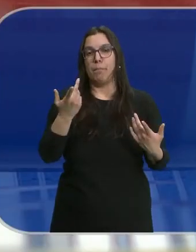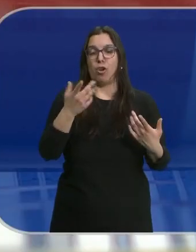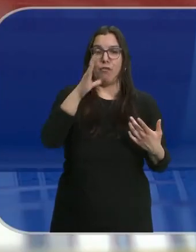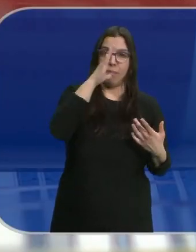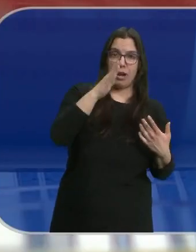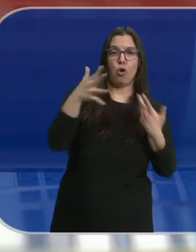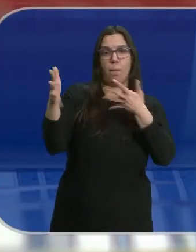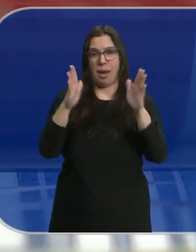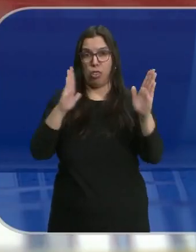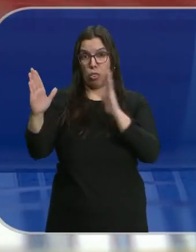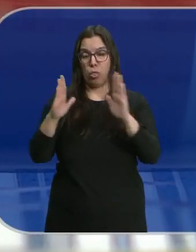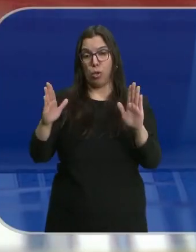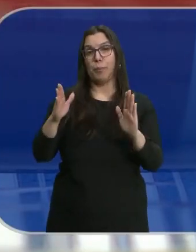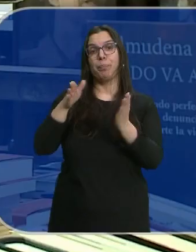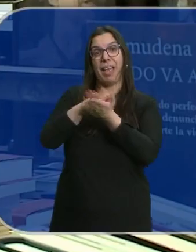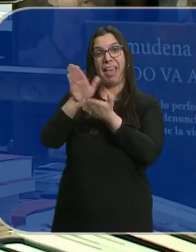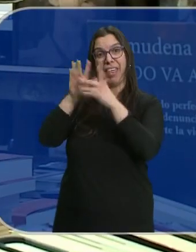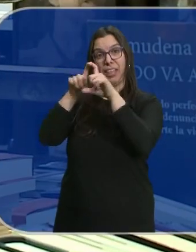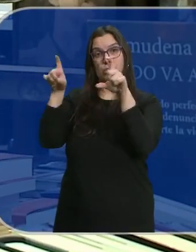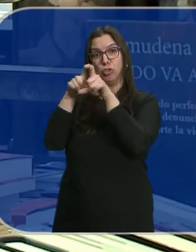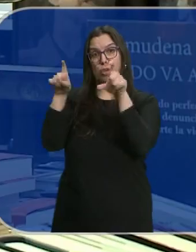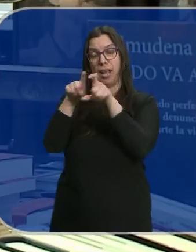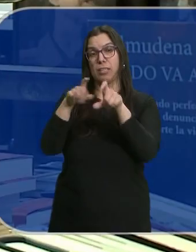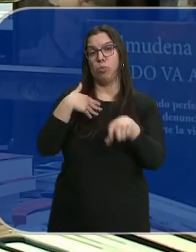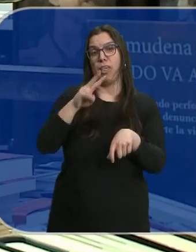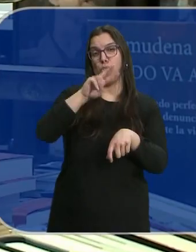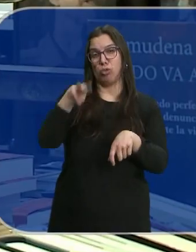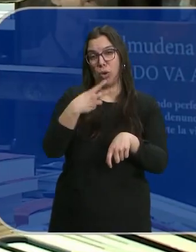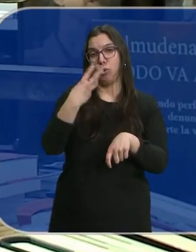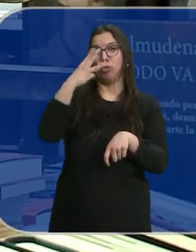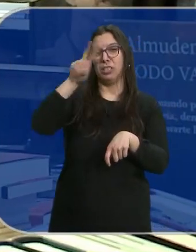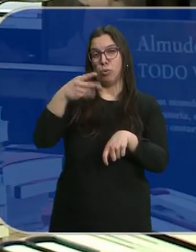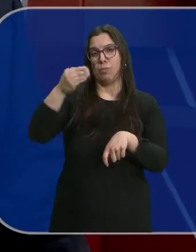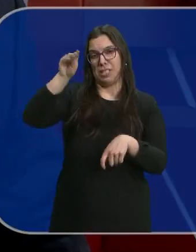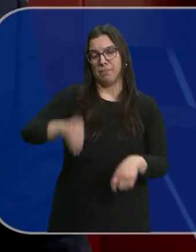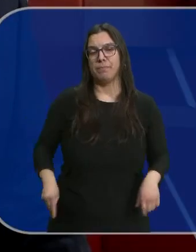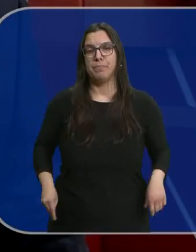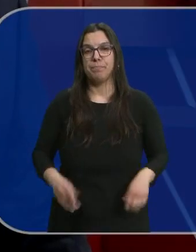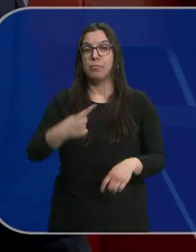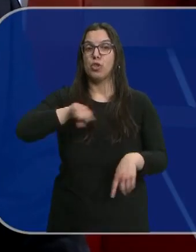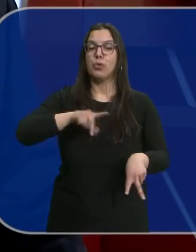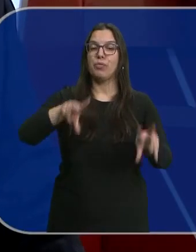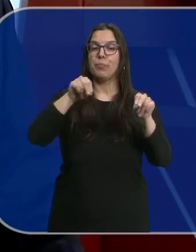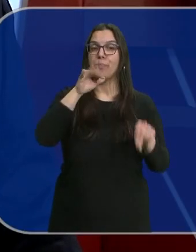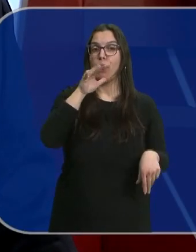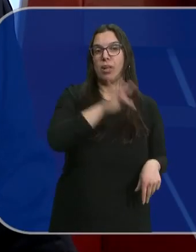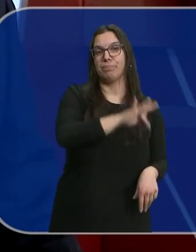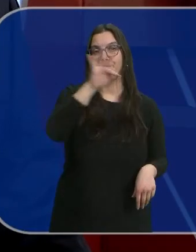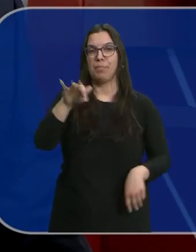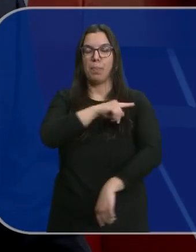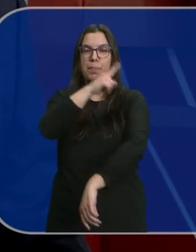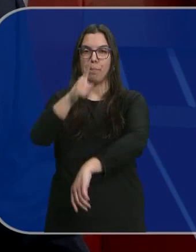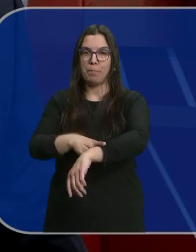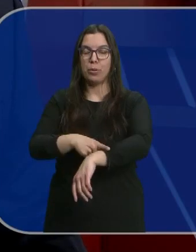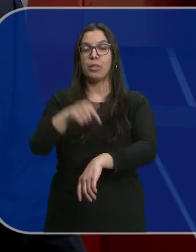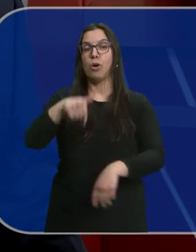entre febrero y marzo las editoriales suban los precios entre 2 y 3 euros. Nosotros nos vamos, se quedan ahora con los deportes, con